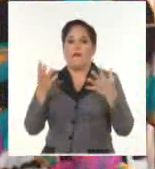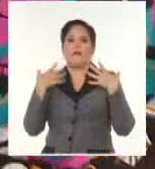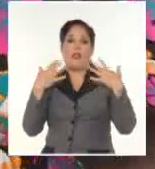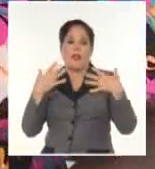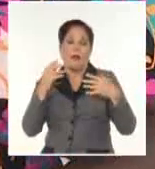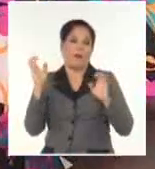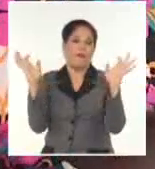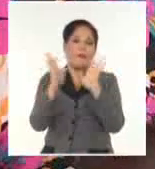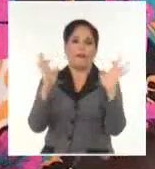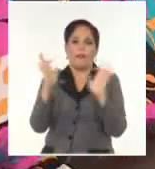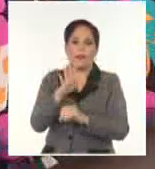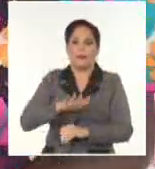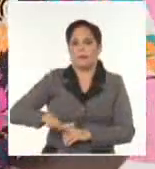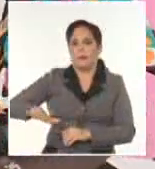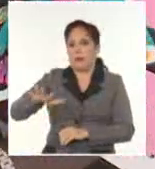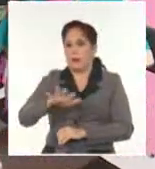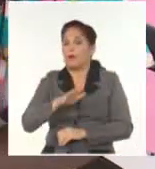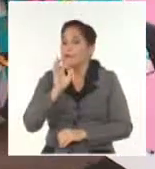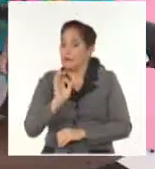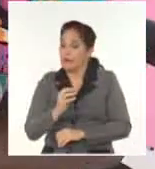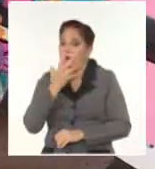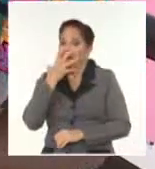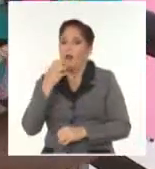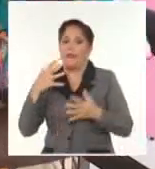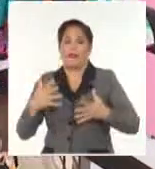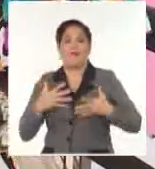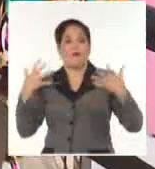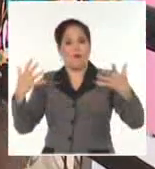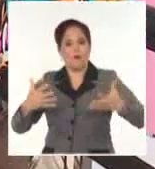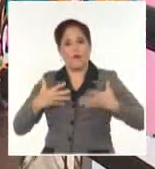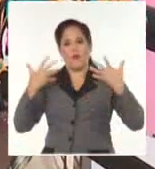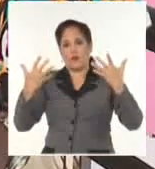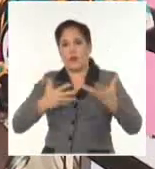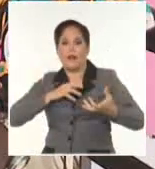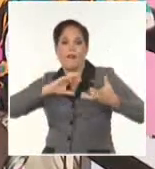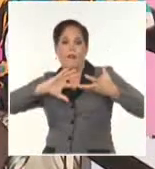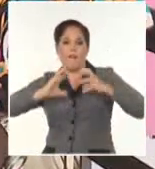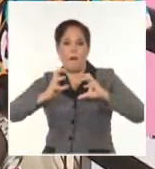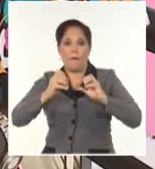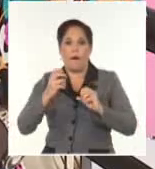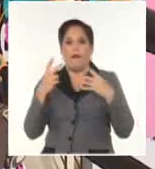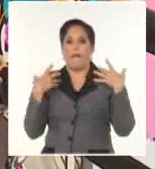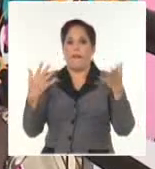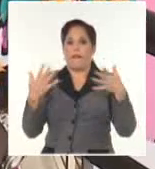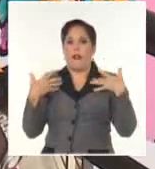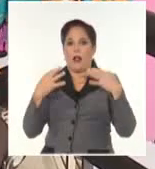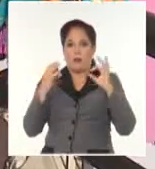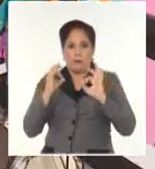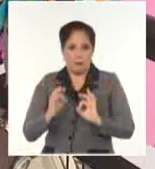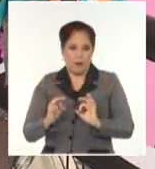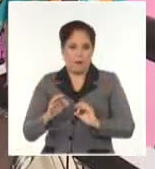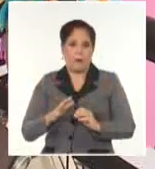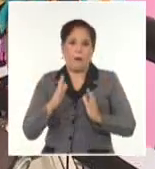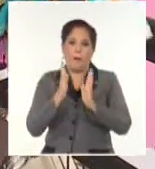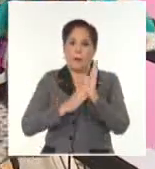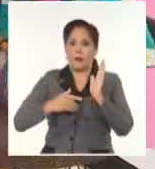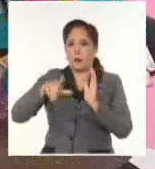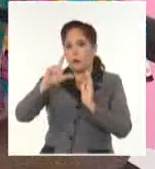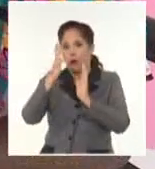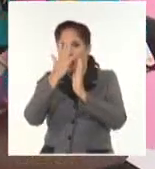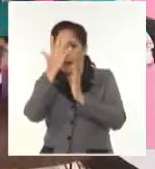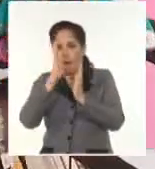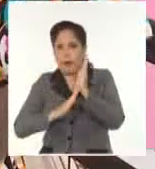fiesta precisamente como se merecen los cubanos y cubanas en este modo verano que estamos viviendo precisamente en los meses de julio y